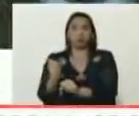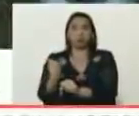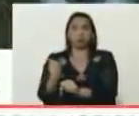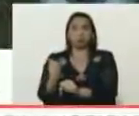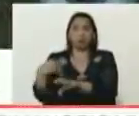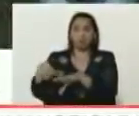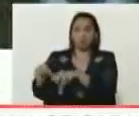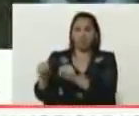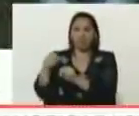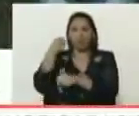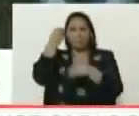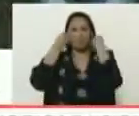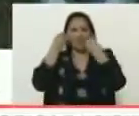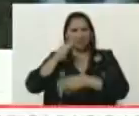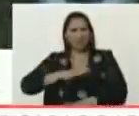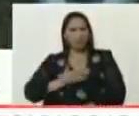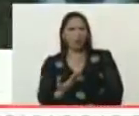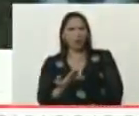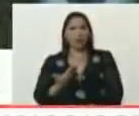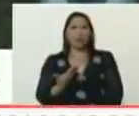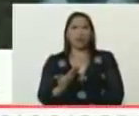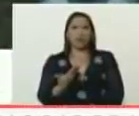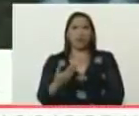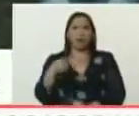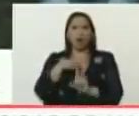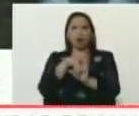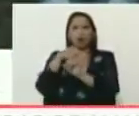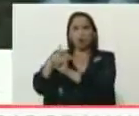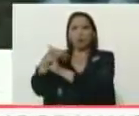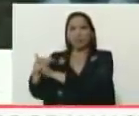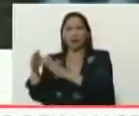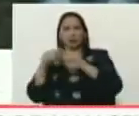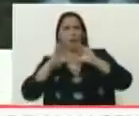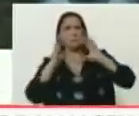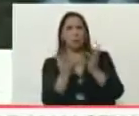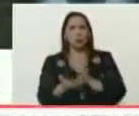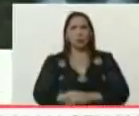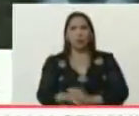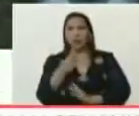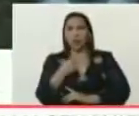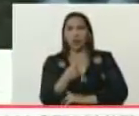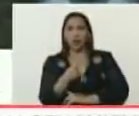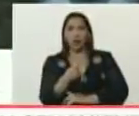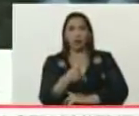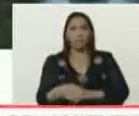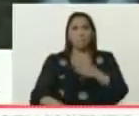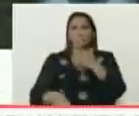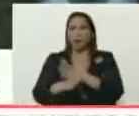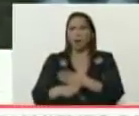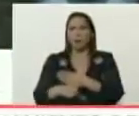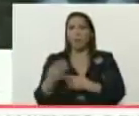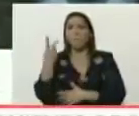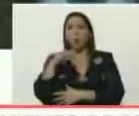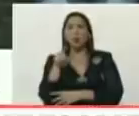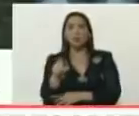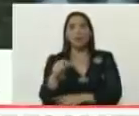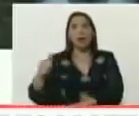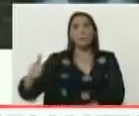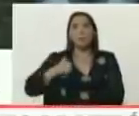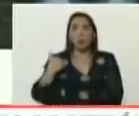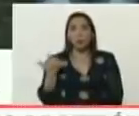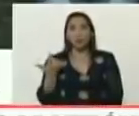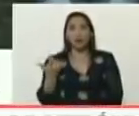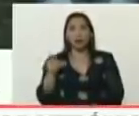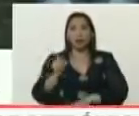El imperio cree que puede atropellar a todo el mundo. Y dijeron, vamos por ti. Aprovecharon el